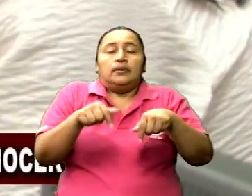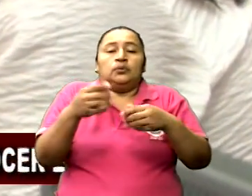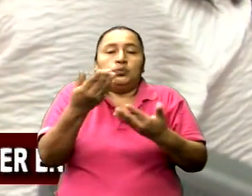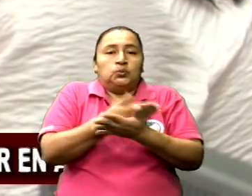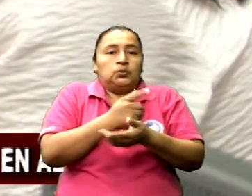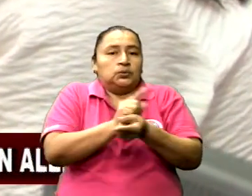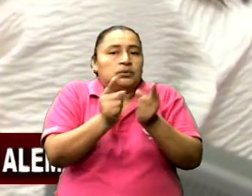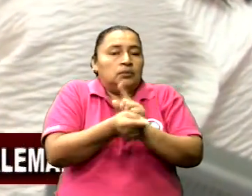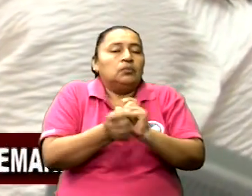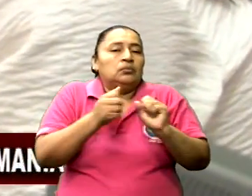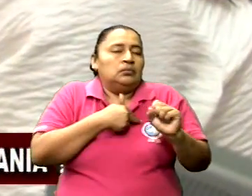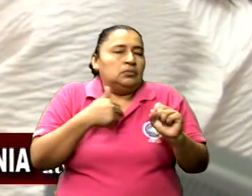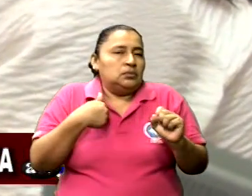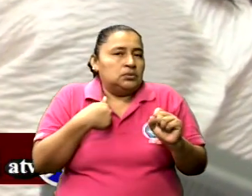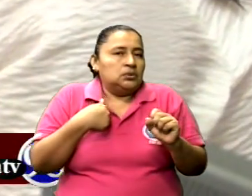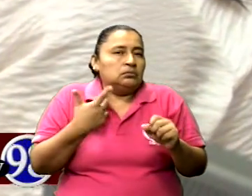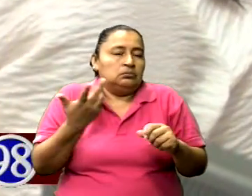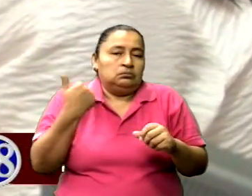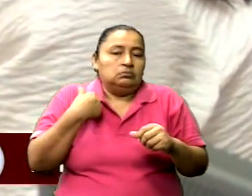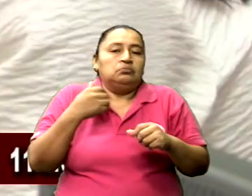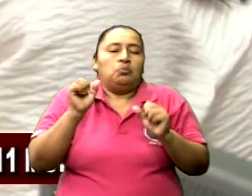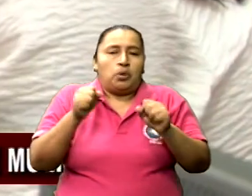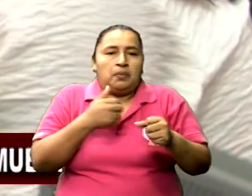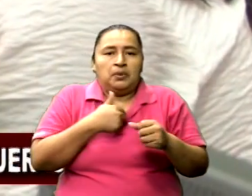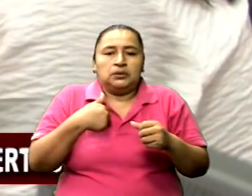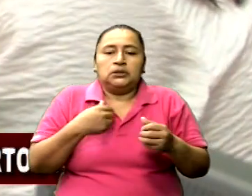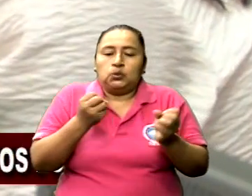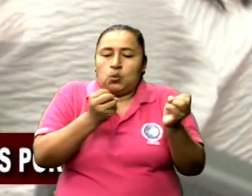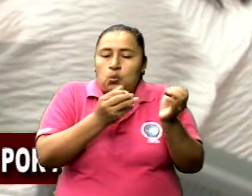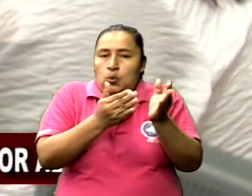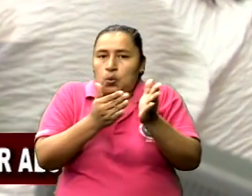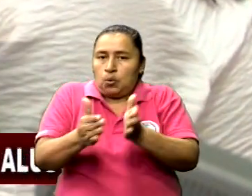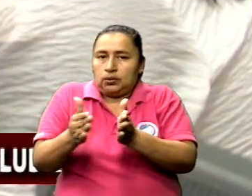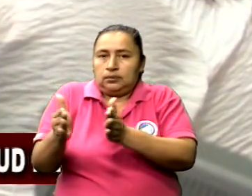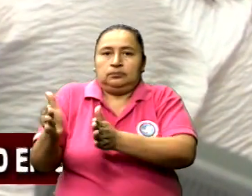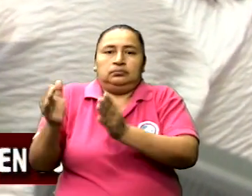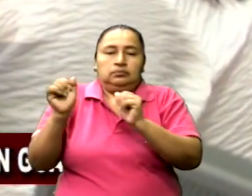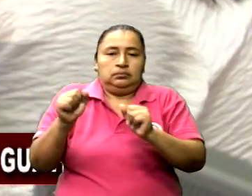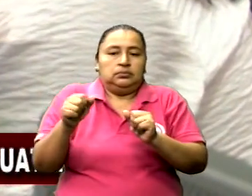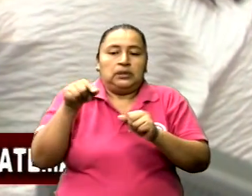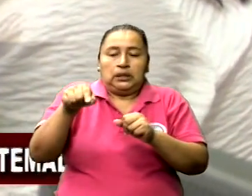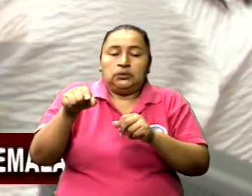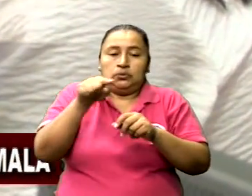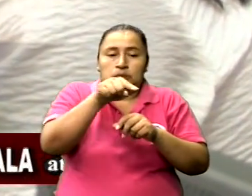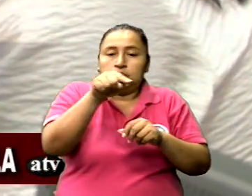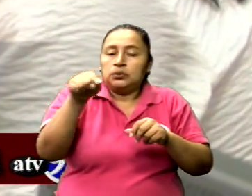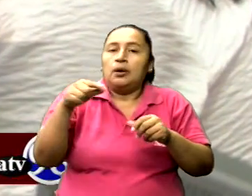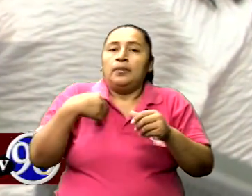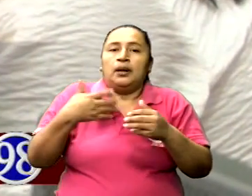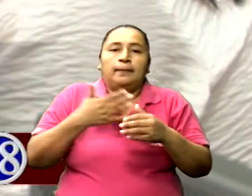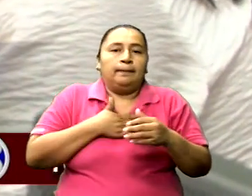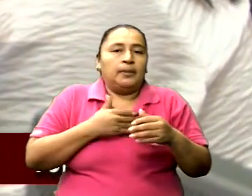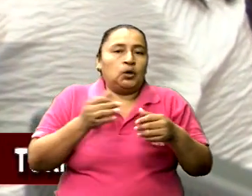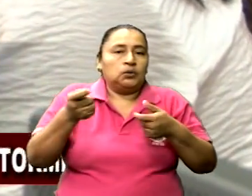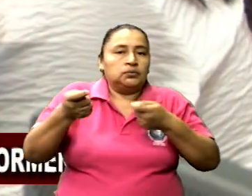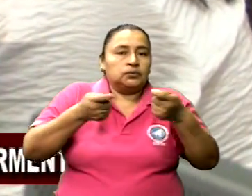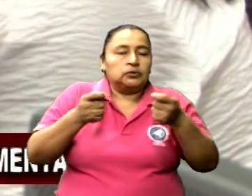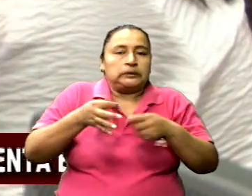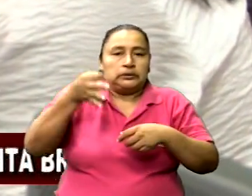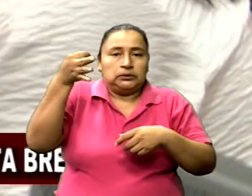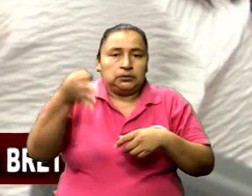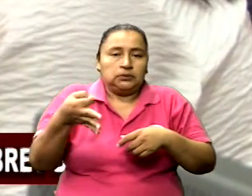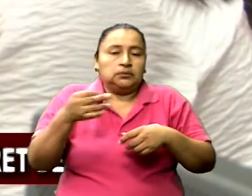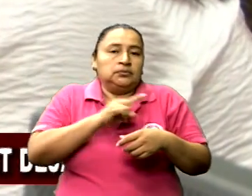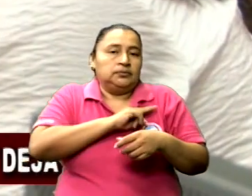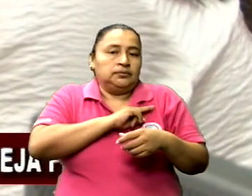reforma, lo que va a permitir es que ahora se dé un ordenamiento de estas instalaciones para mayor seguridad y para que